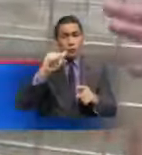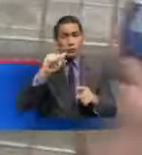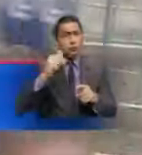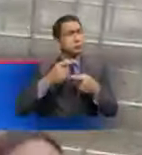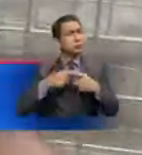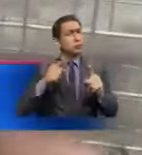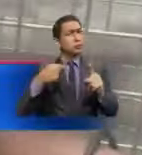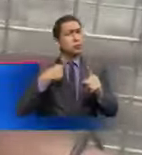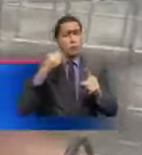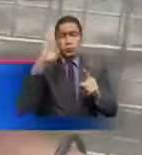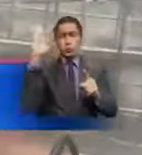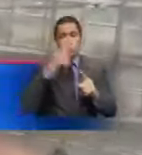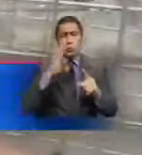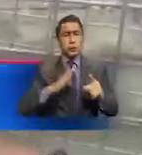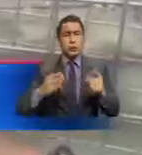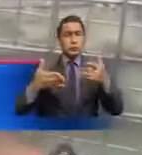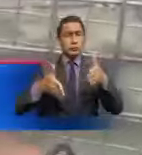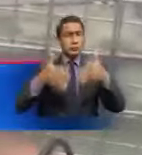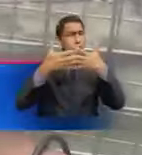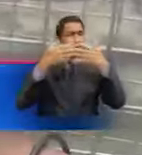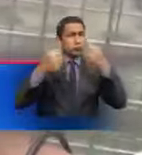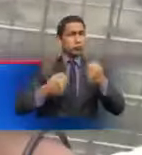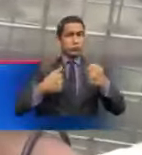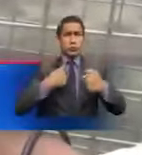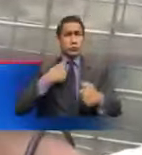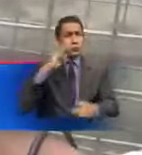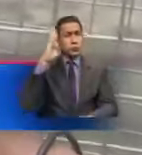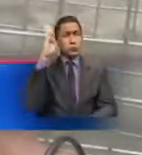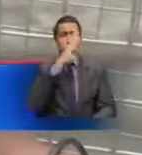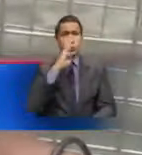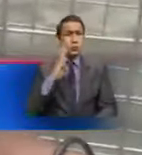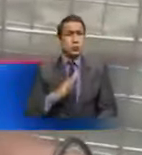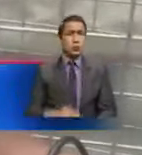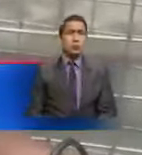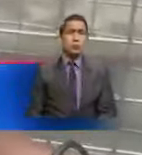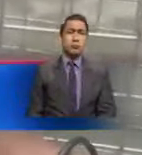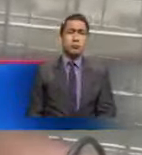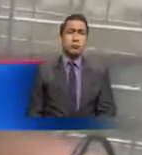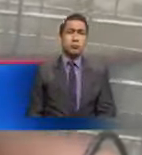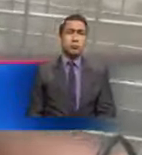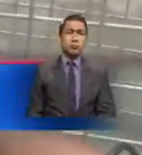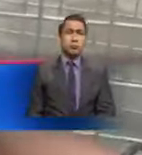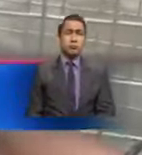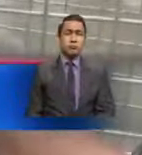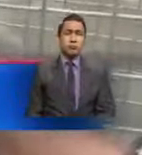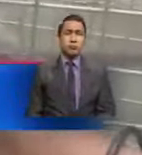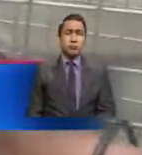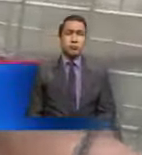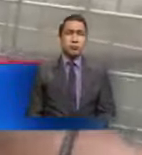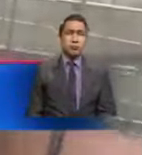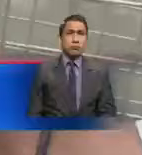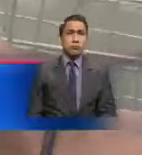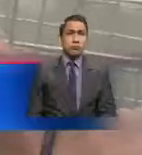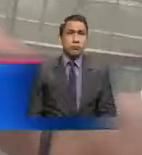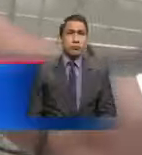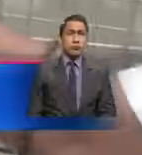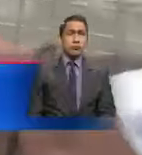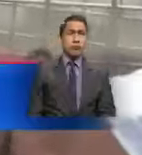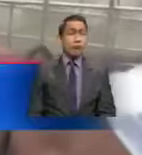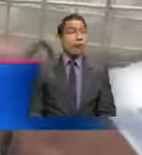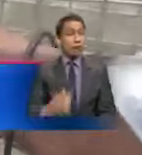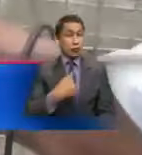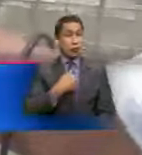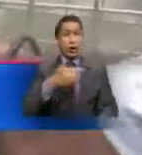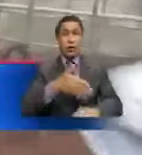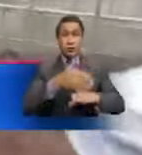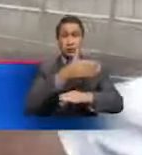¿Qué sentido? En el sentido de que nunca me gustaba que dijeran, uy, agarremos ese man. No, yo cuando iba a hacer algo,